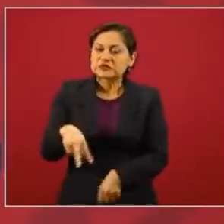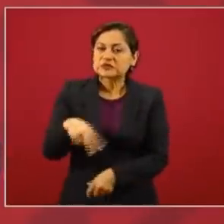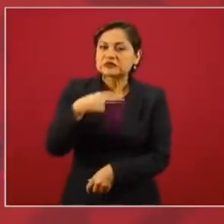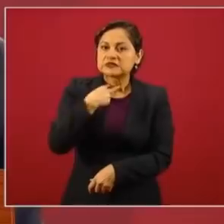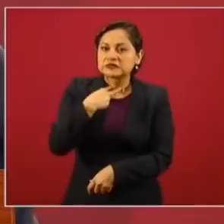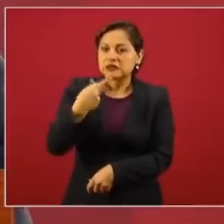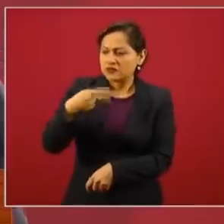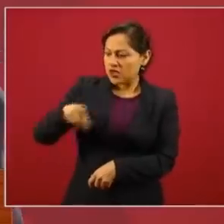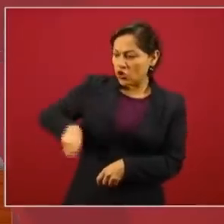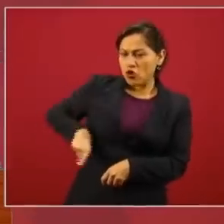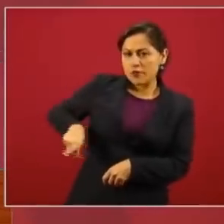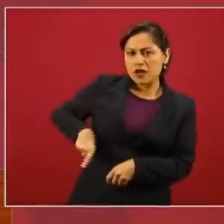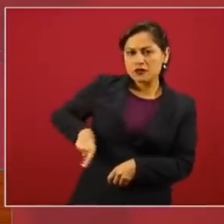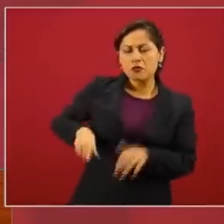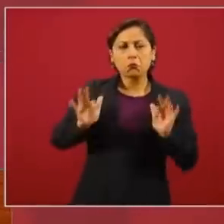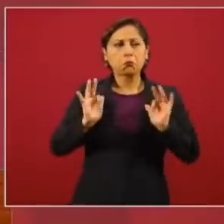Y todavía se enojan